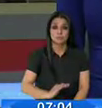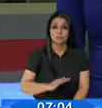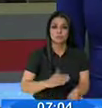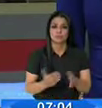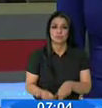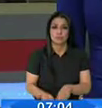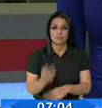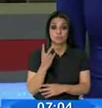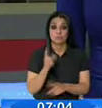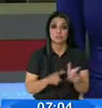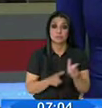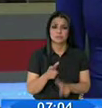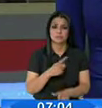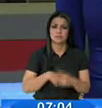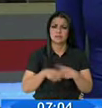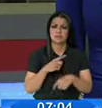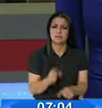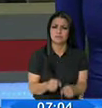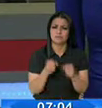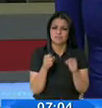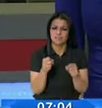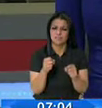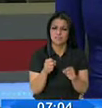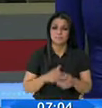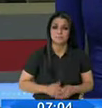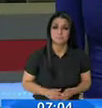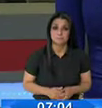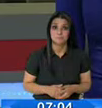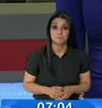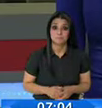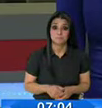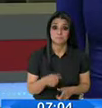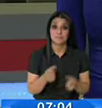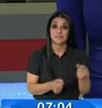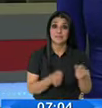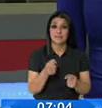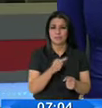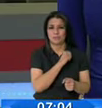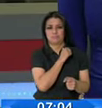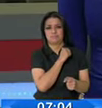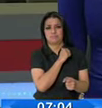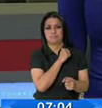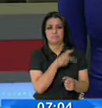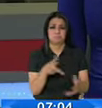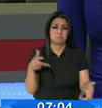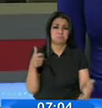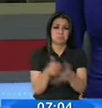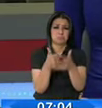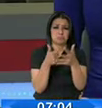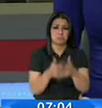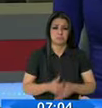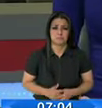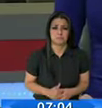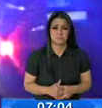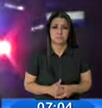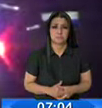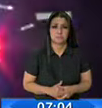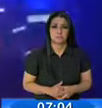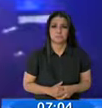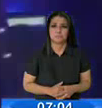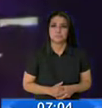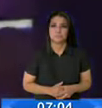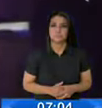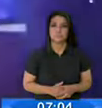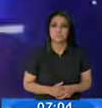otras dos personas resultaron gravemente heridas. Tras el asalto, el vehículo en el que se movilizaban se accidentó en la carretera.